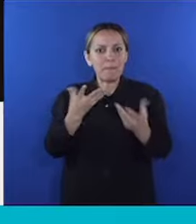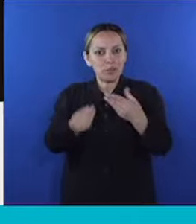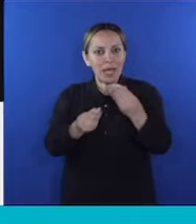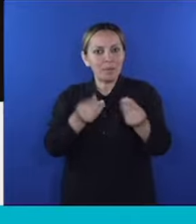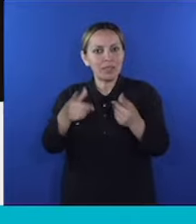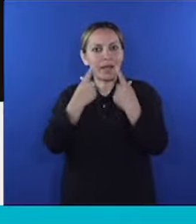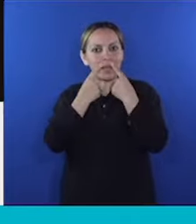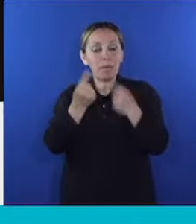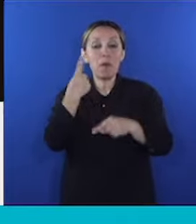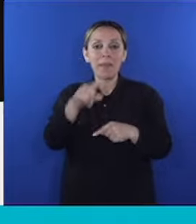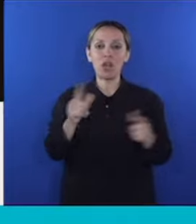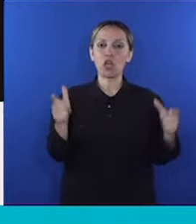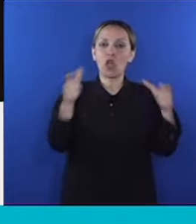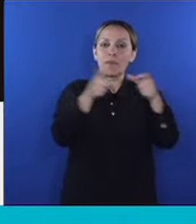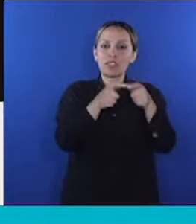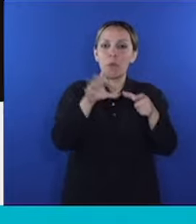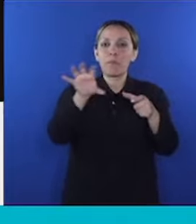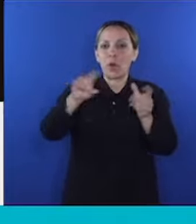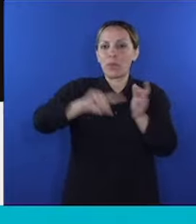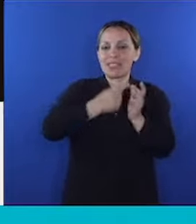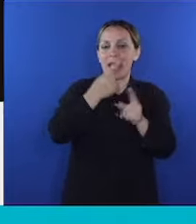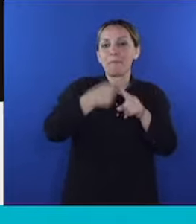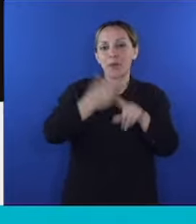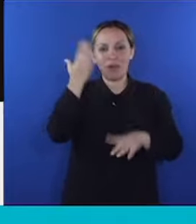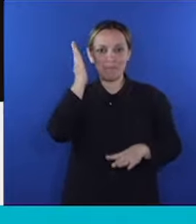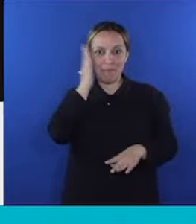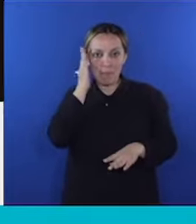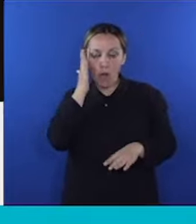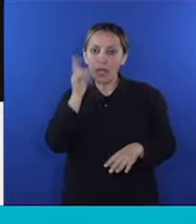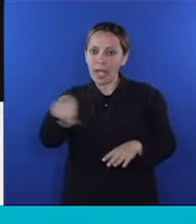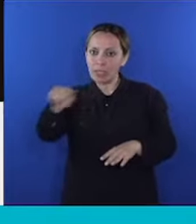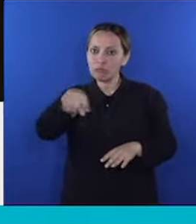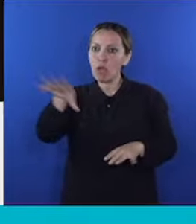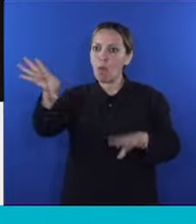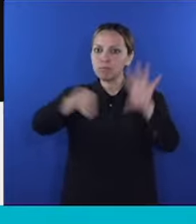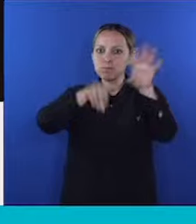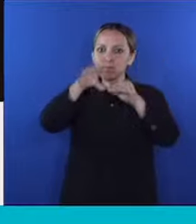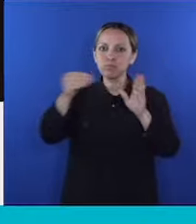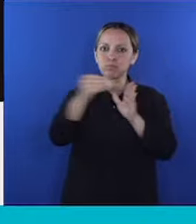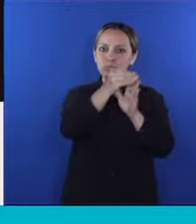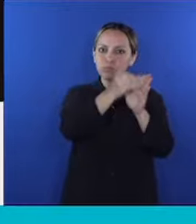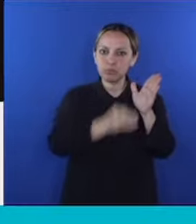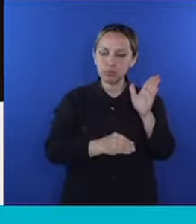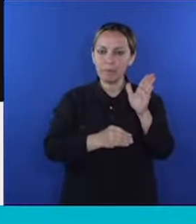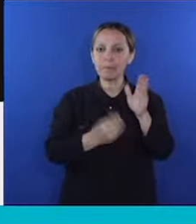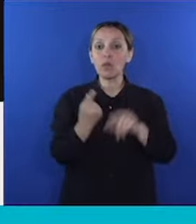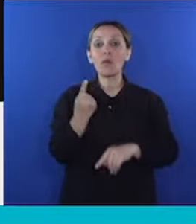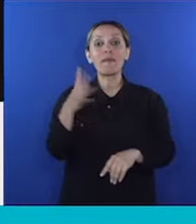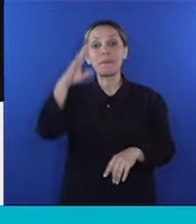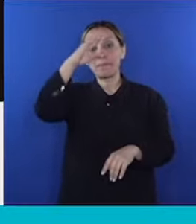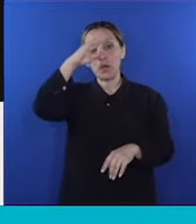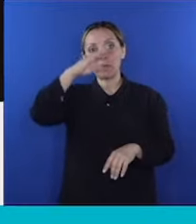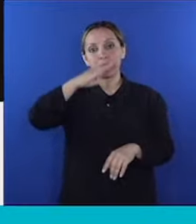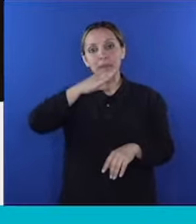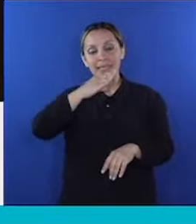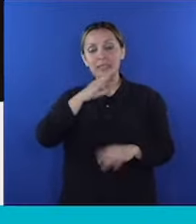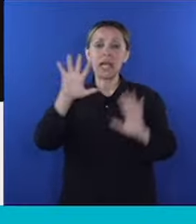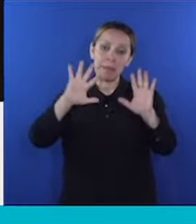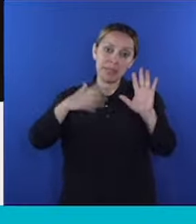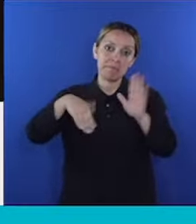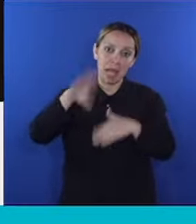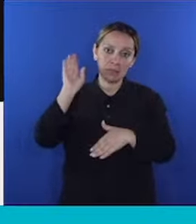la comisión provincial por la memoria ha reunido el material y al menos una vez por mes y a veces más